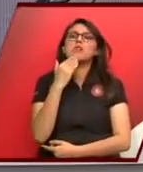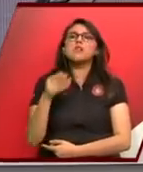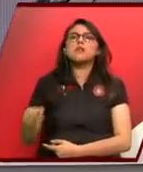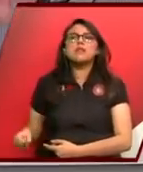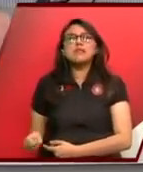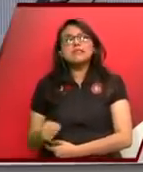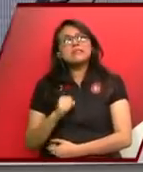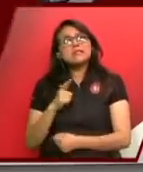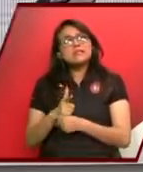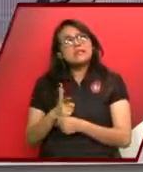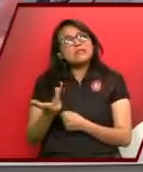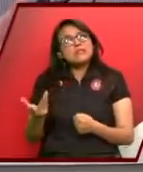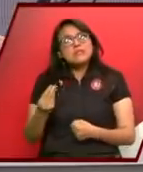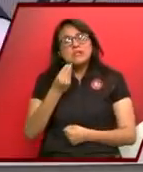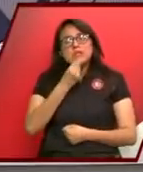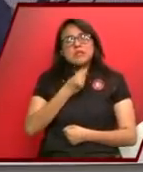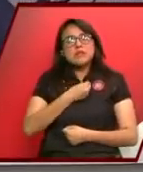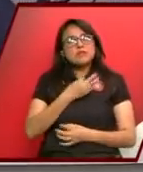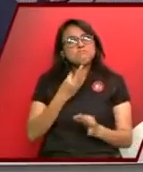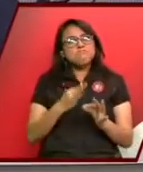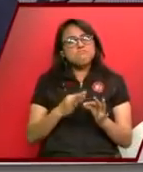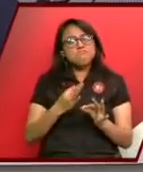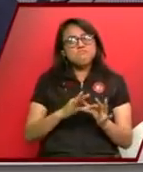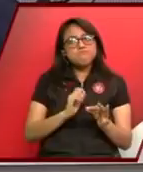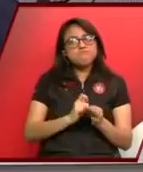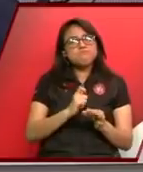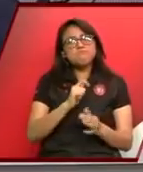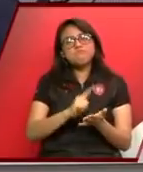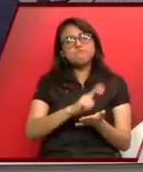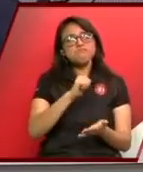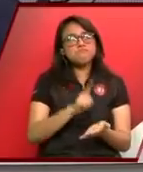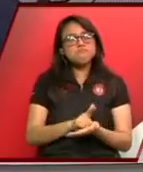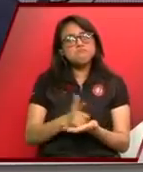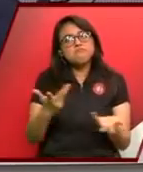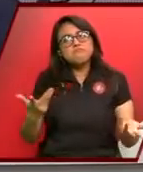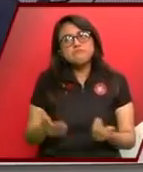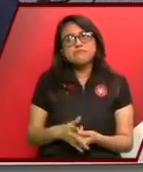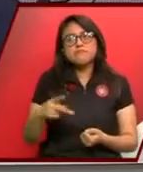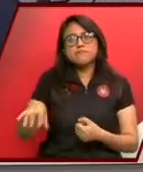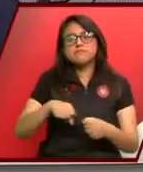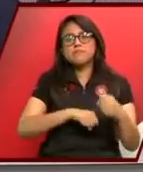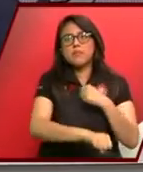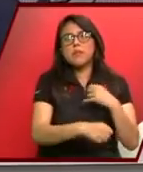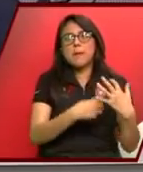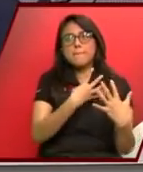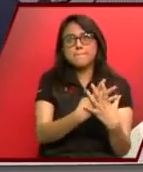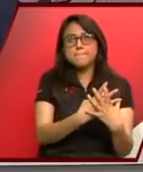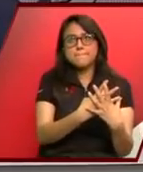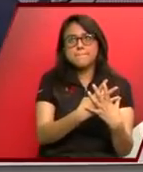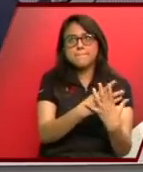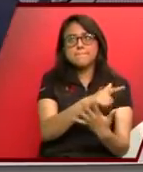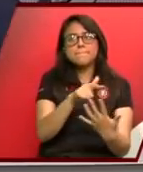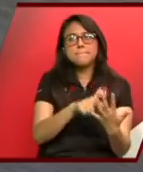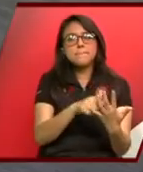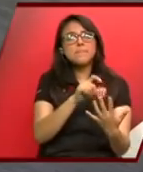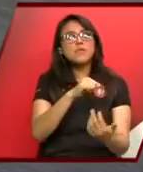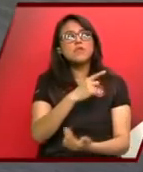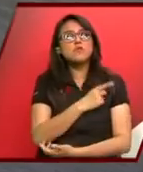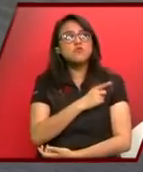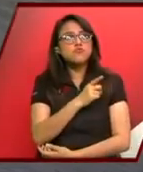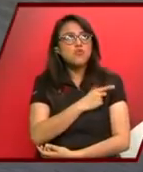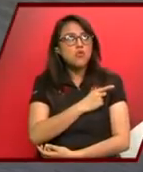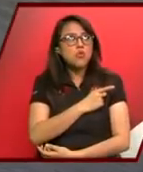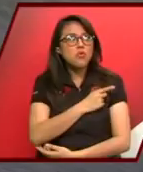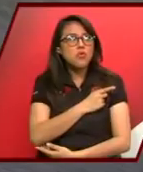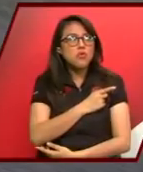pum, se lo pescaron. Entonces tenía que cumplir con con pagarle la ley. Y estaba guardado en su celda, él solo, le tocaba